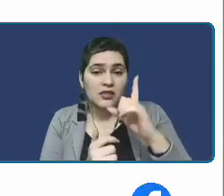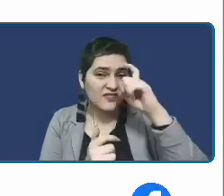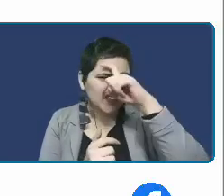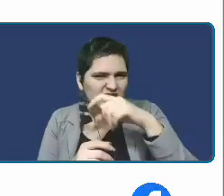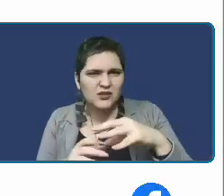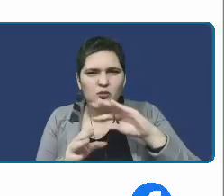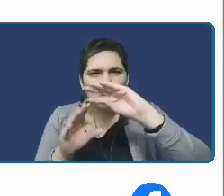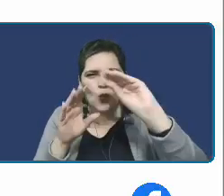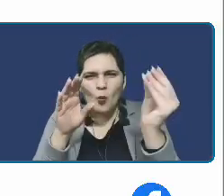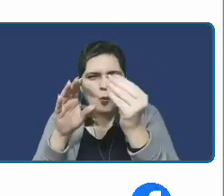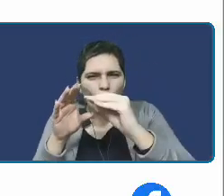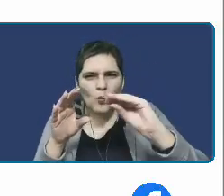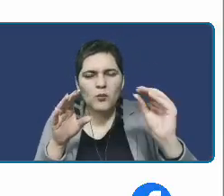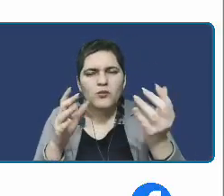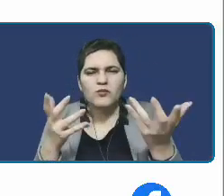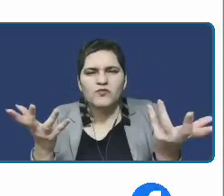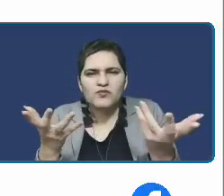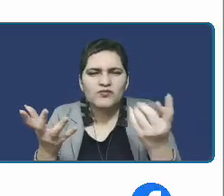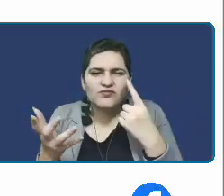esto? Ya lo dijimos, ¿no es cierto? Estos son